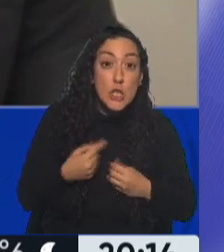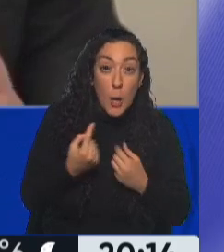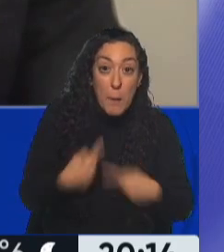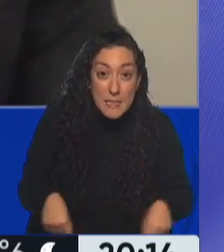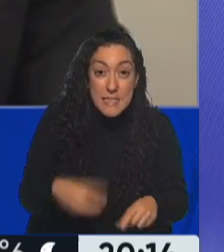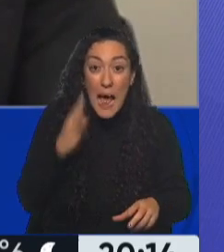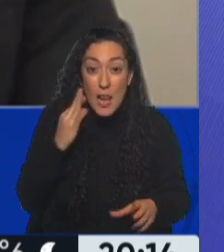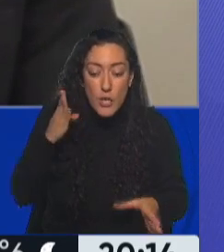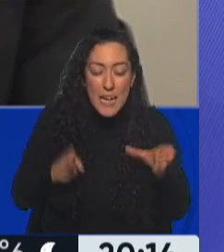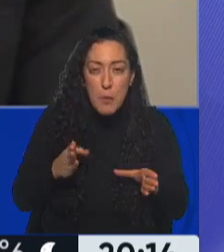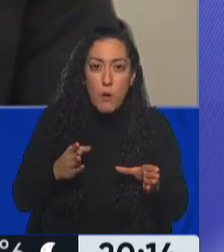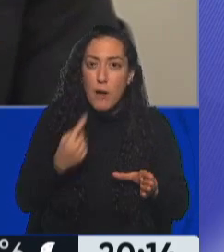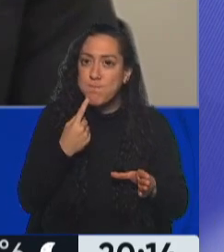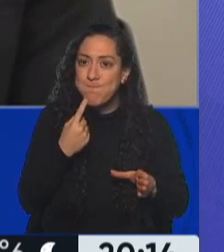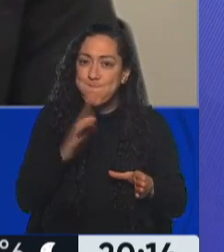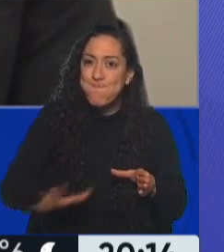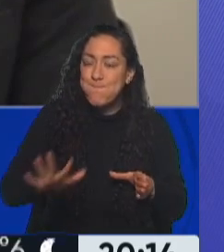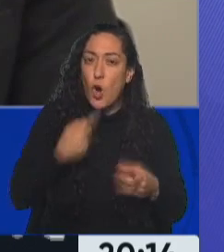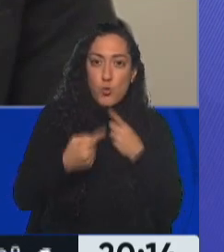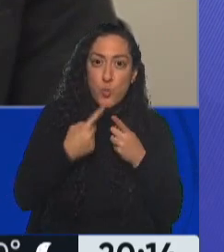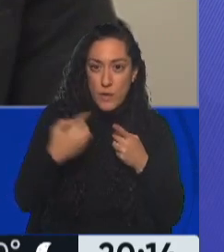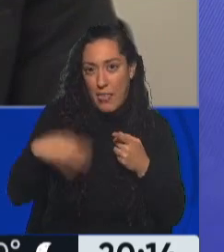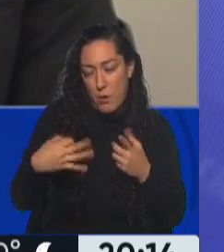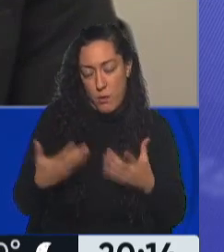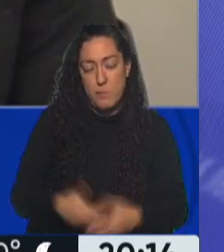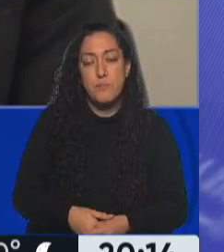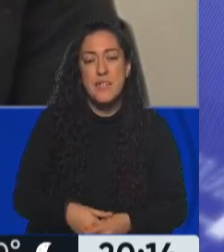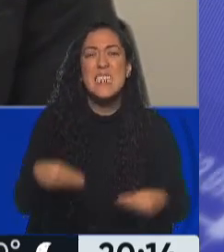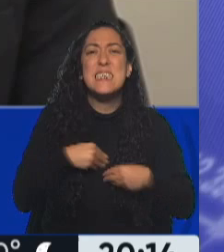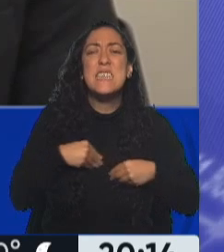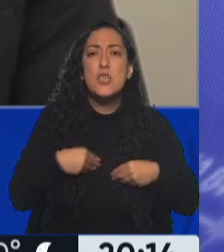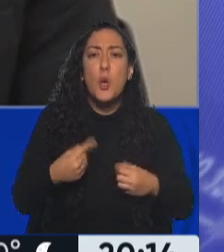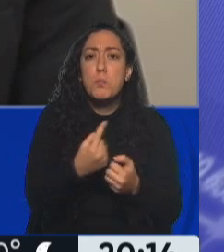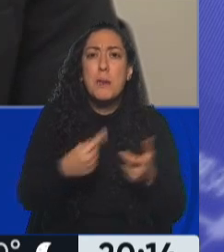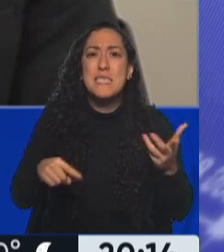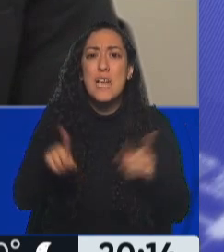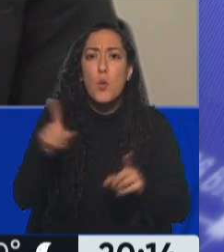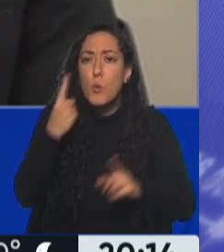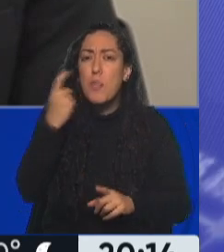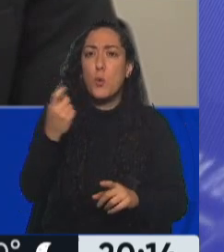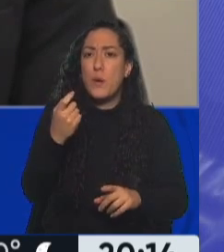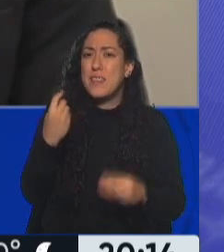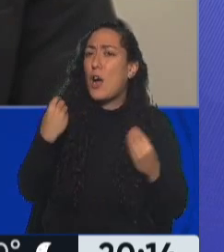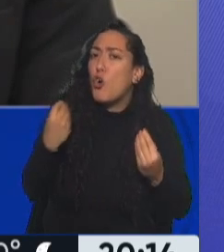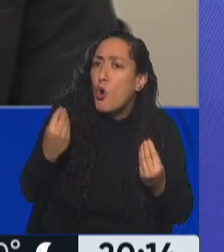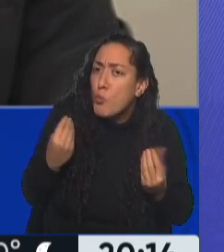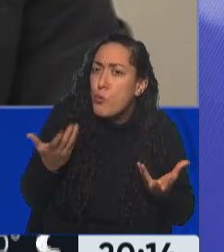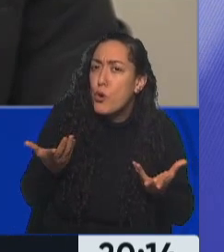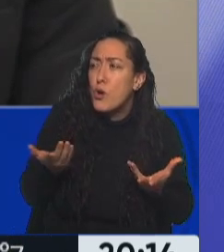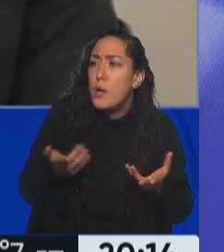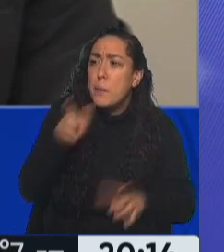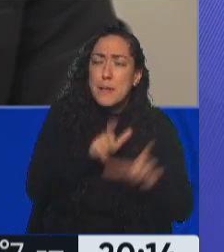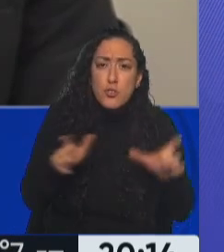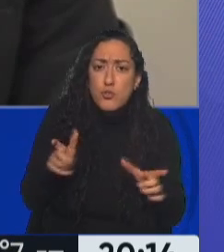En esta época hay que sospecharlo. ¿Cuáles son justamente esos síntomas? ¿Hay algo que nos hace dar cuenta? Porque ha habido casos como,